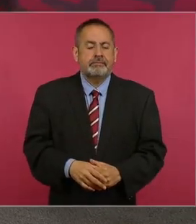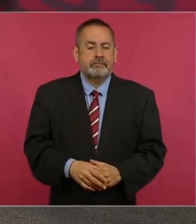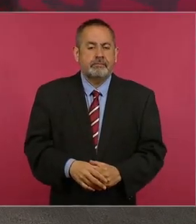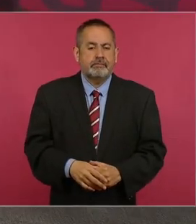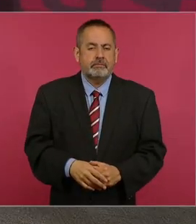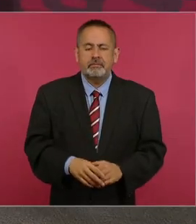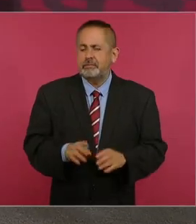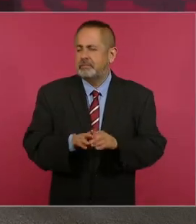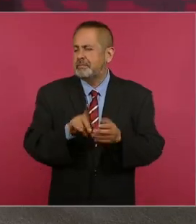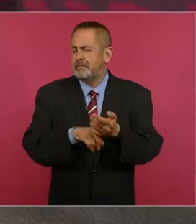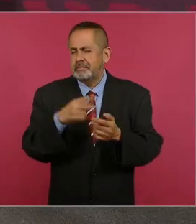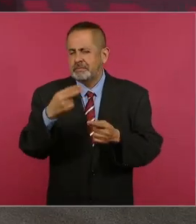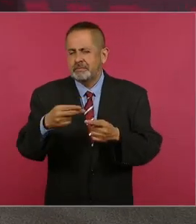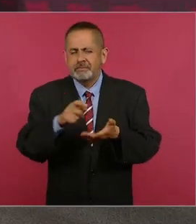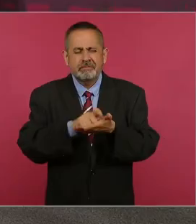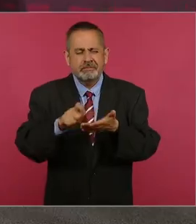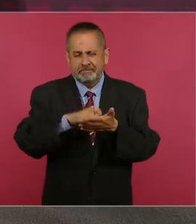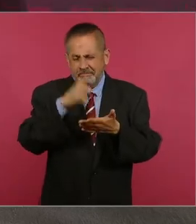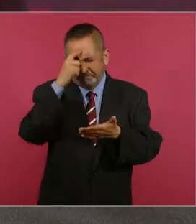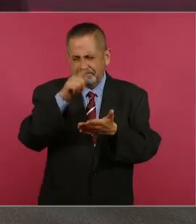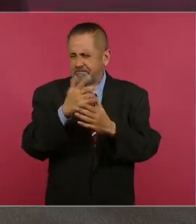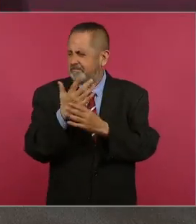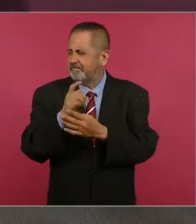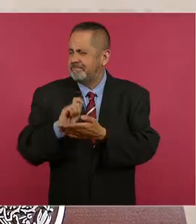¿cómo se llama el escritor?